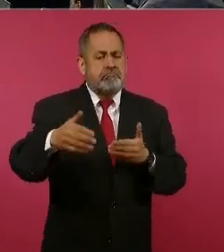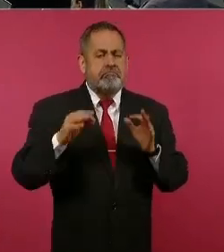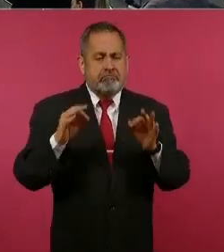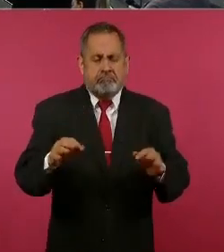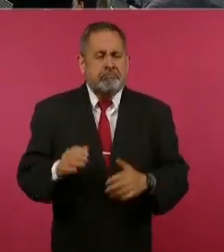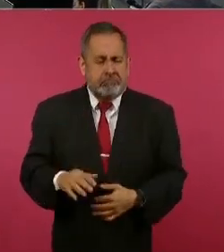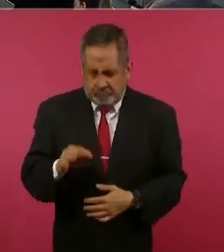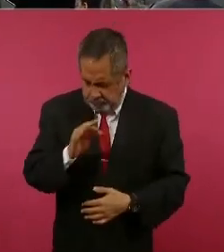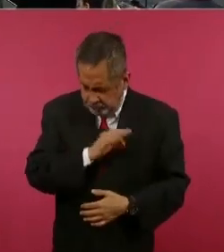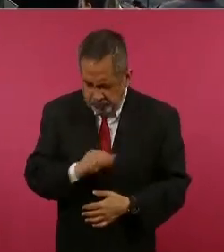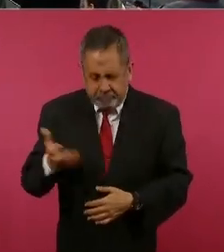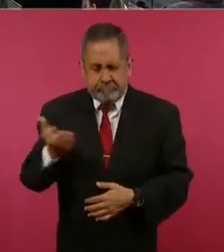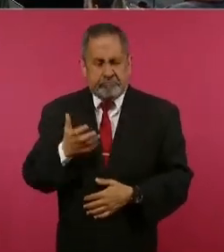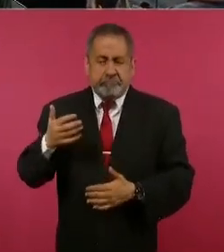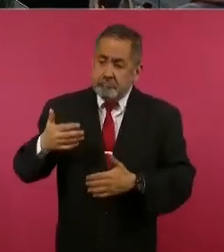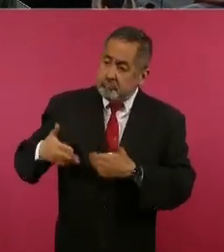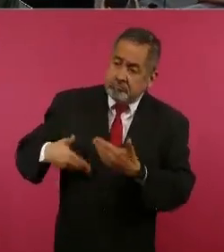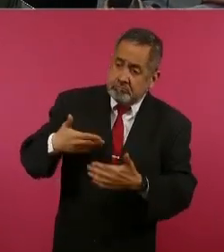actuar